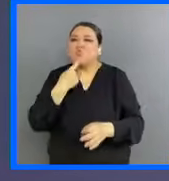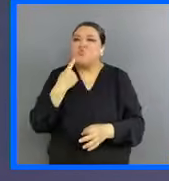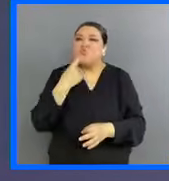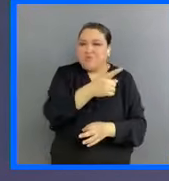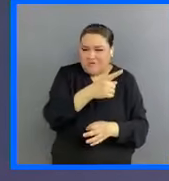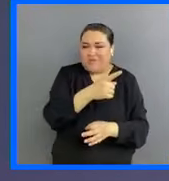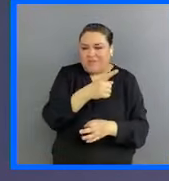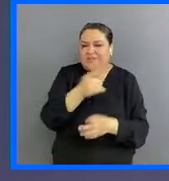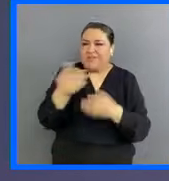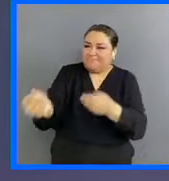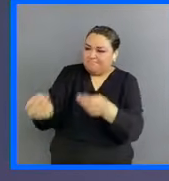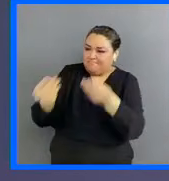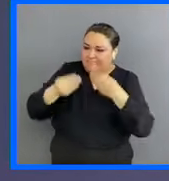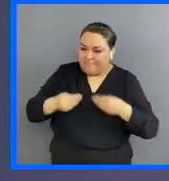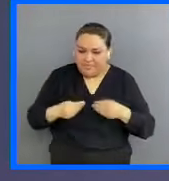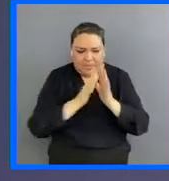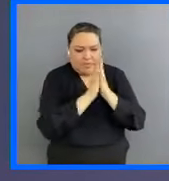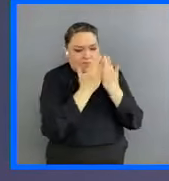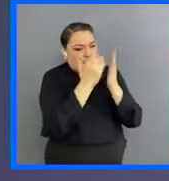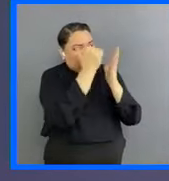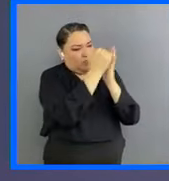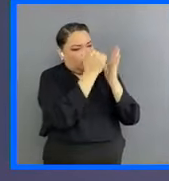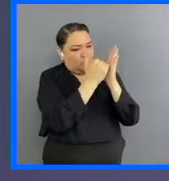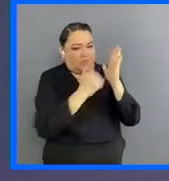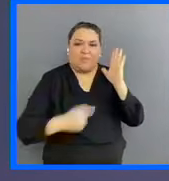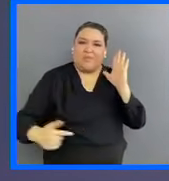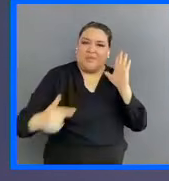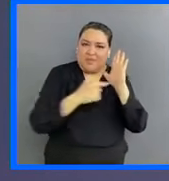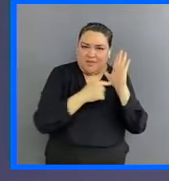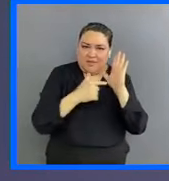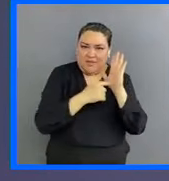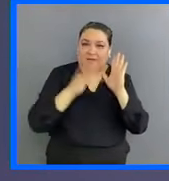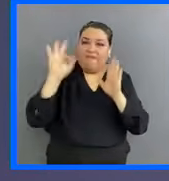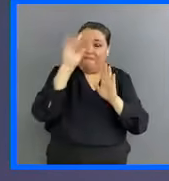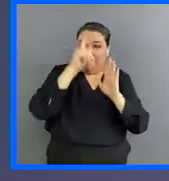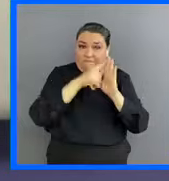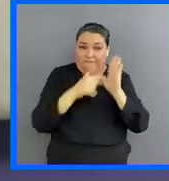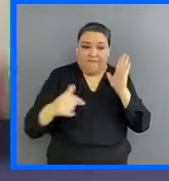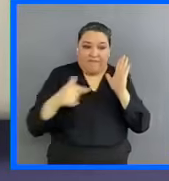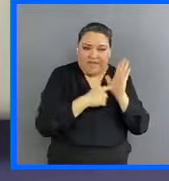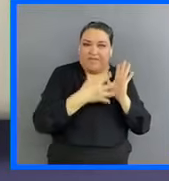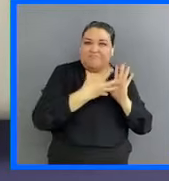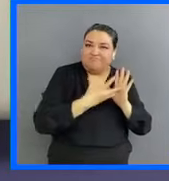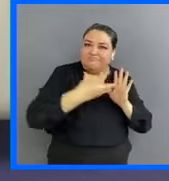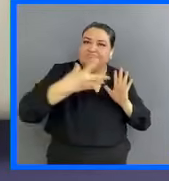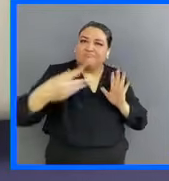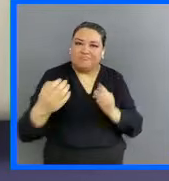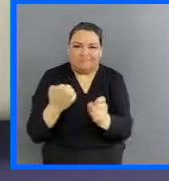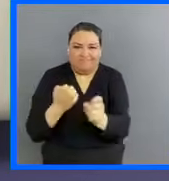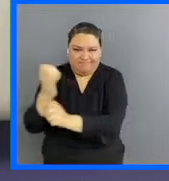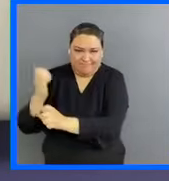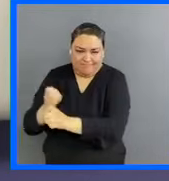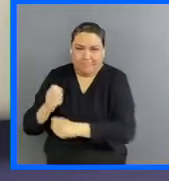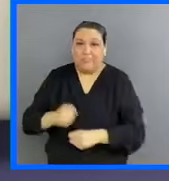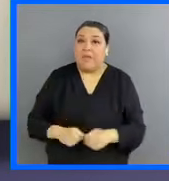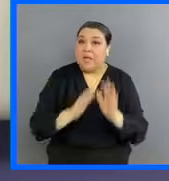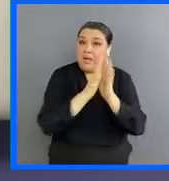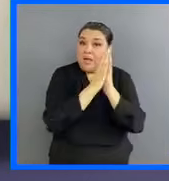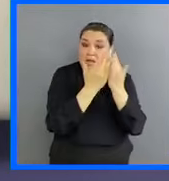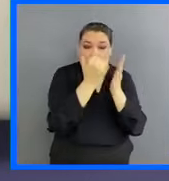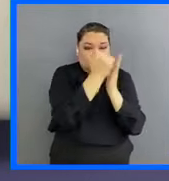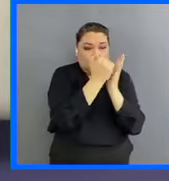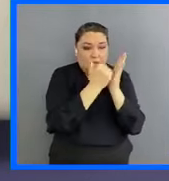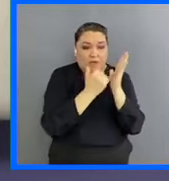ha derivado a nivel, federal, pero también a nivel estatal. En la presentación de la guía para denunciar la